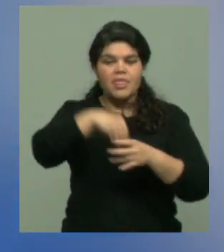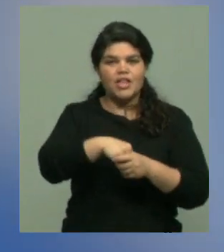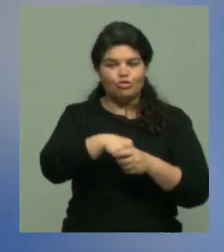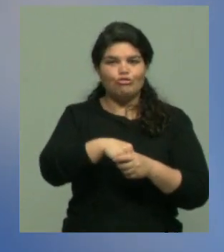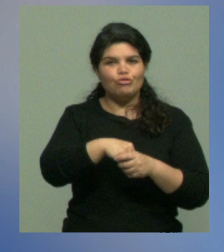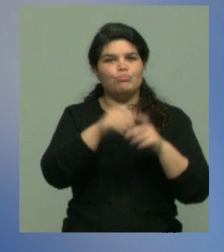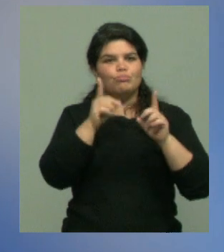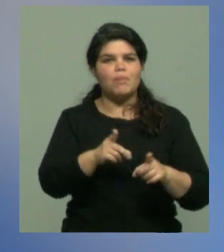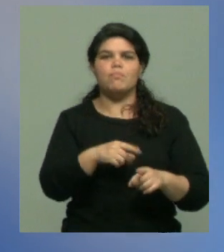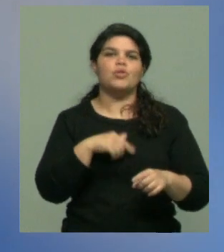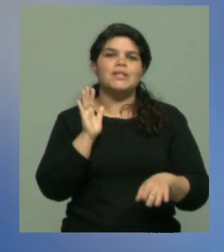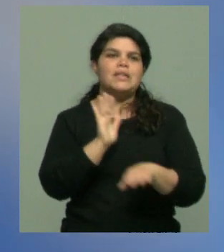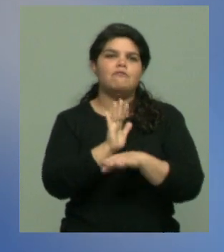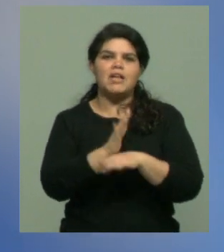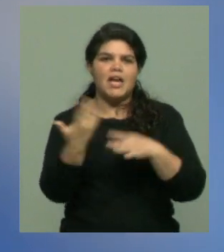inclusivo.